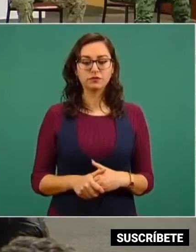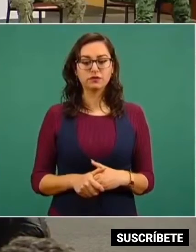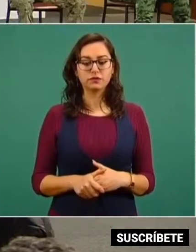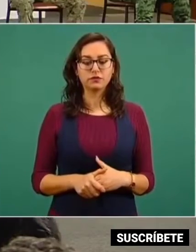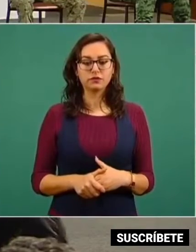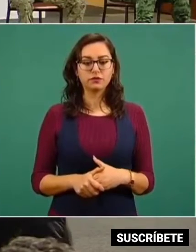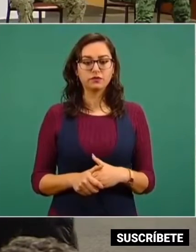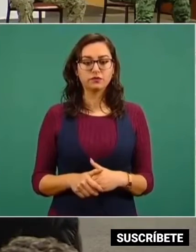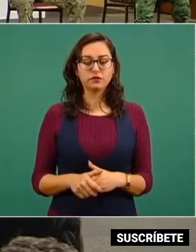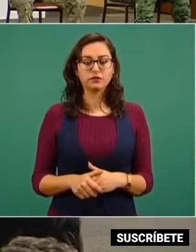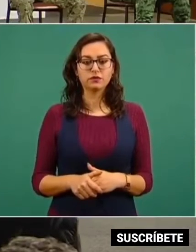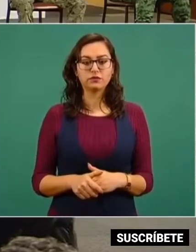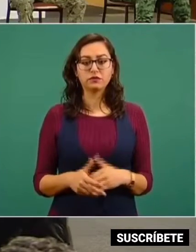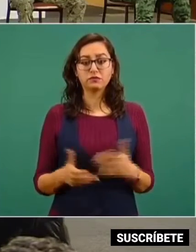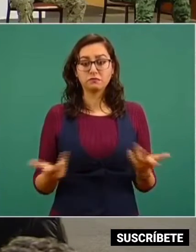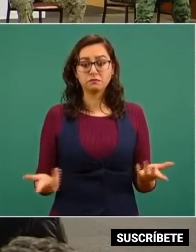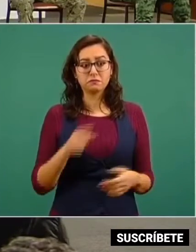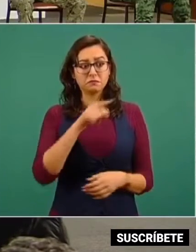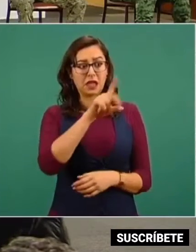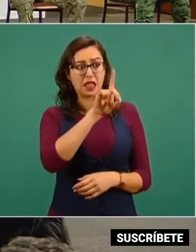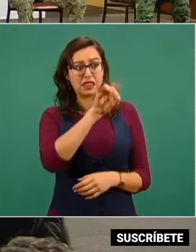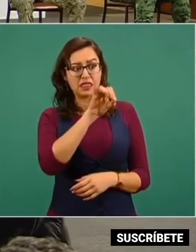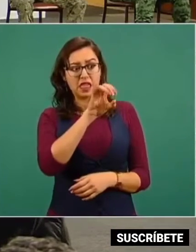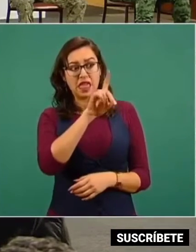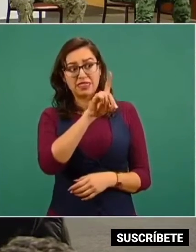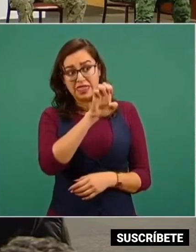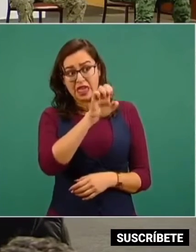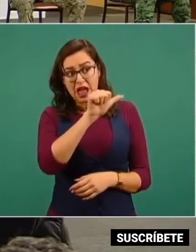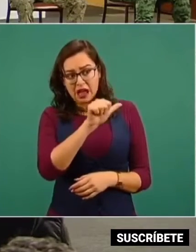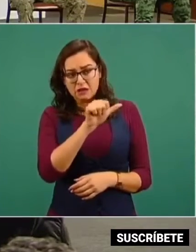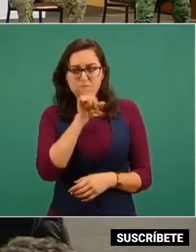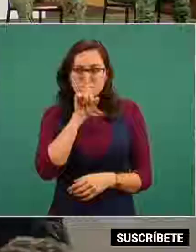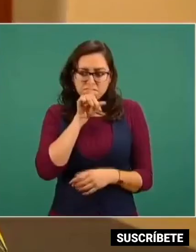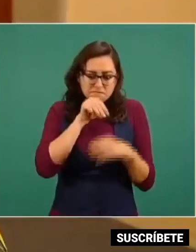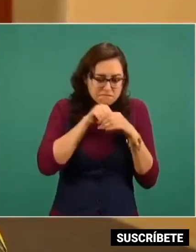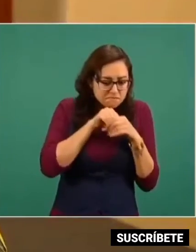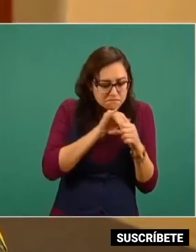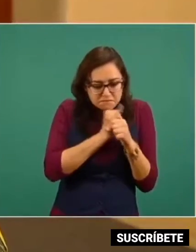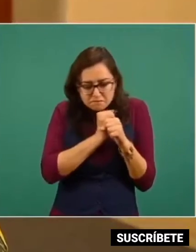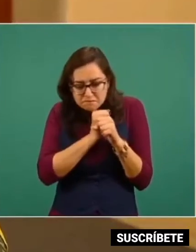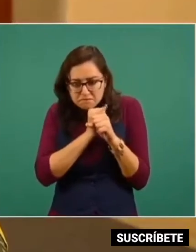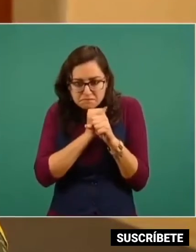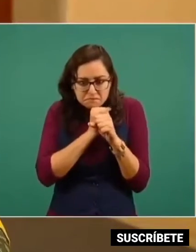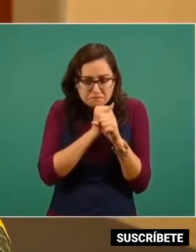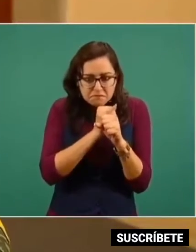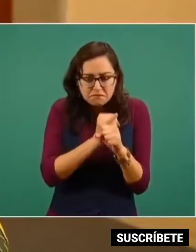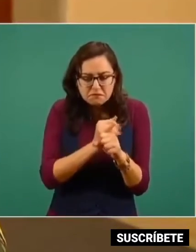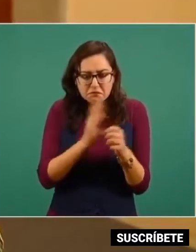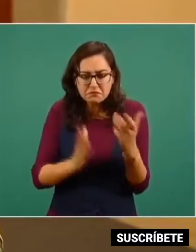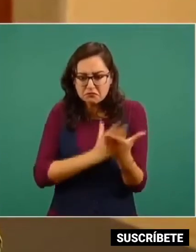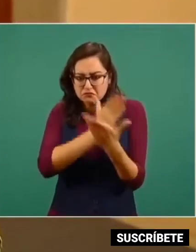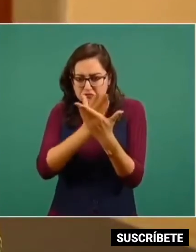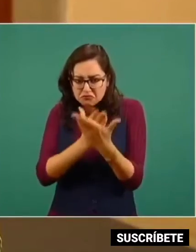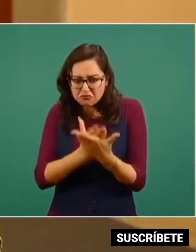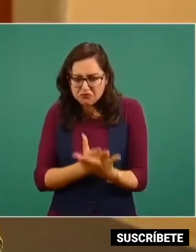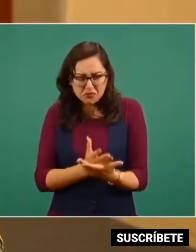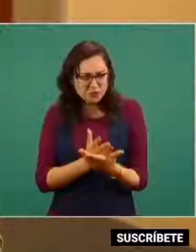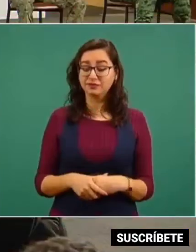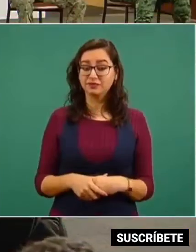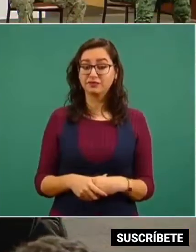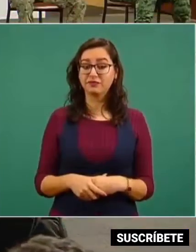¿Por qué hicieron esta investigación así, sin sustento, sin pruebas?